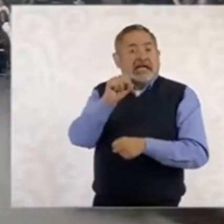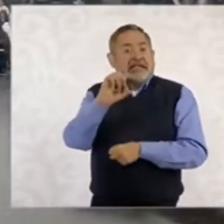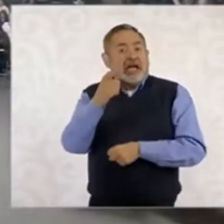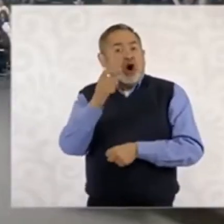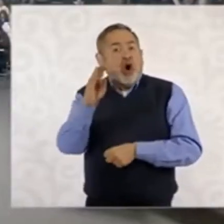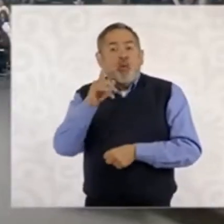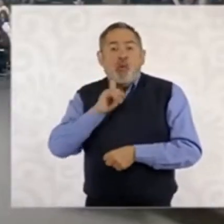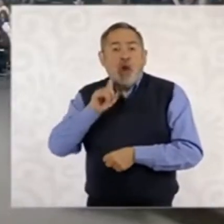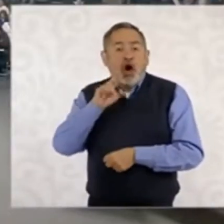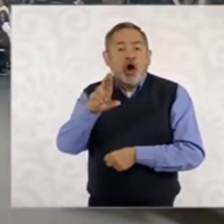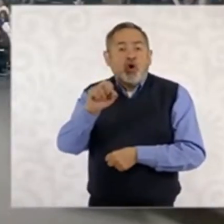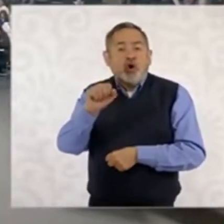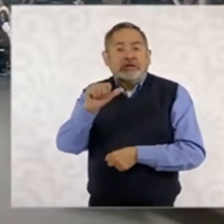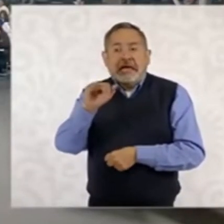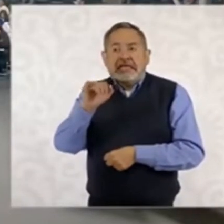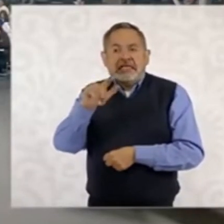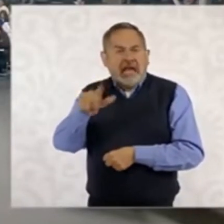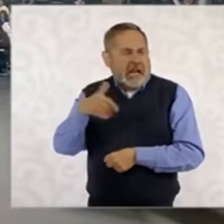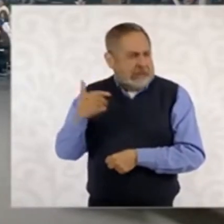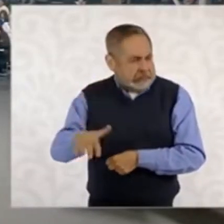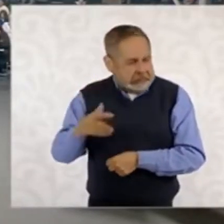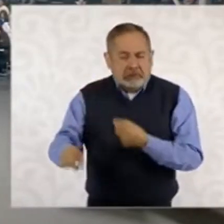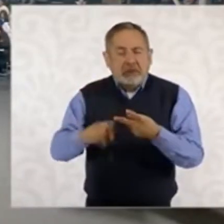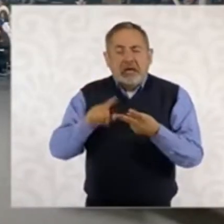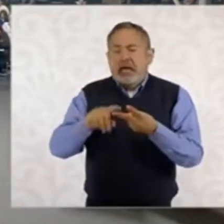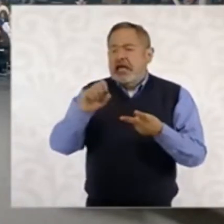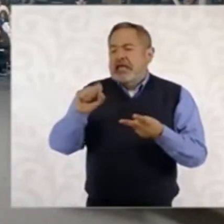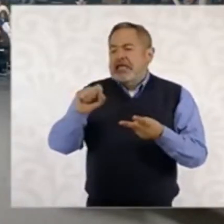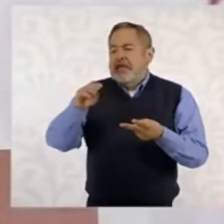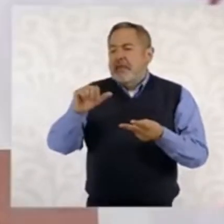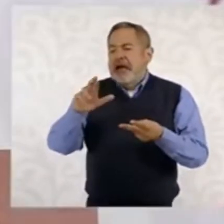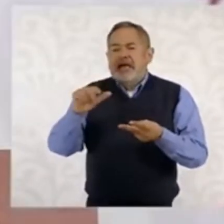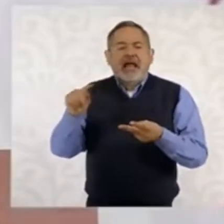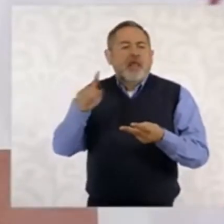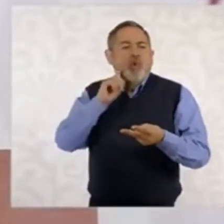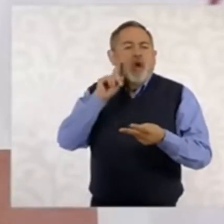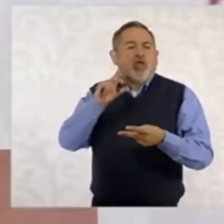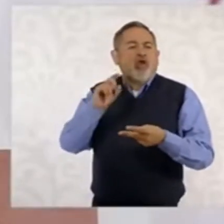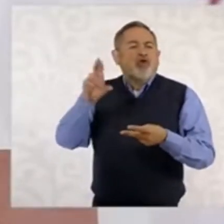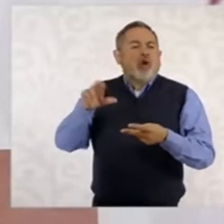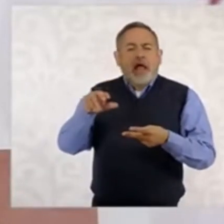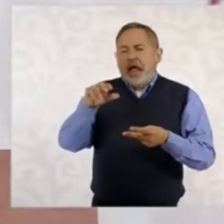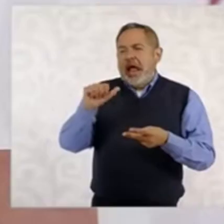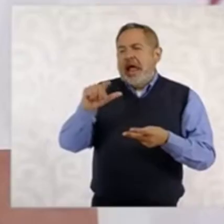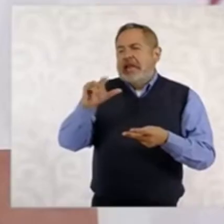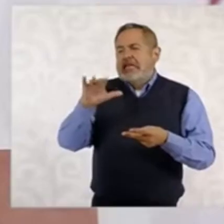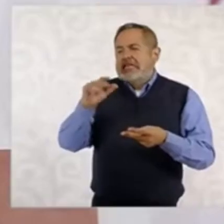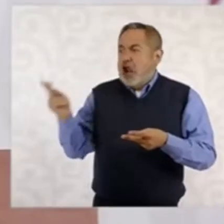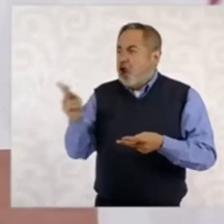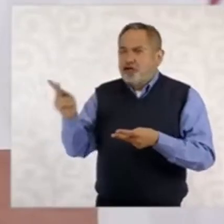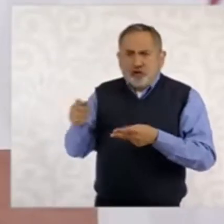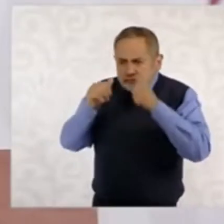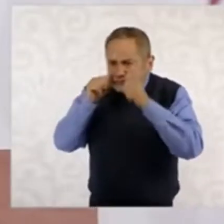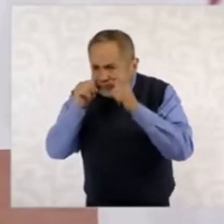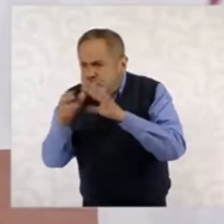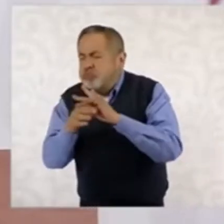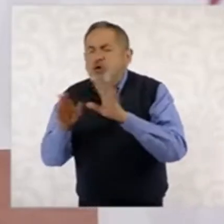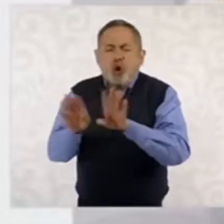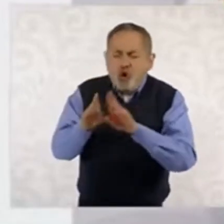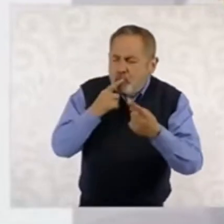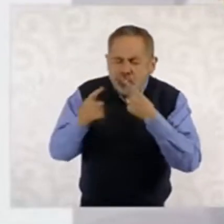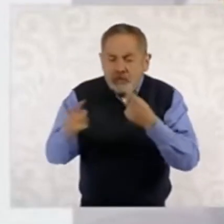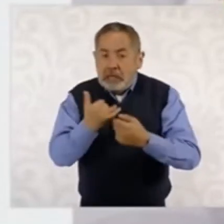Rosicela Rodríguez, y de Semarnat, la doctora Alicia Bárcenas, gracias, y por supuesto la